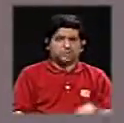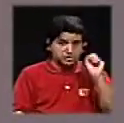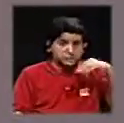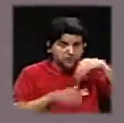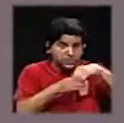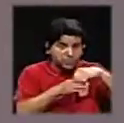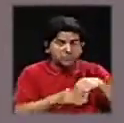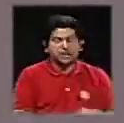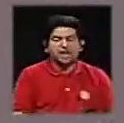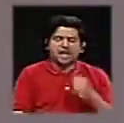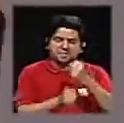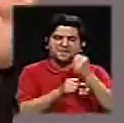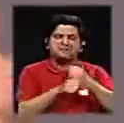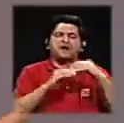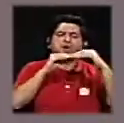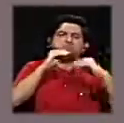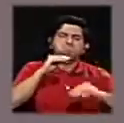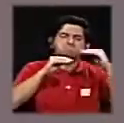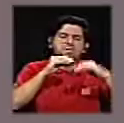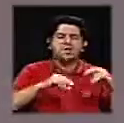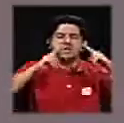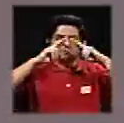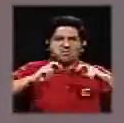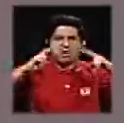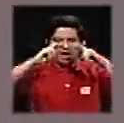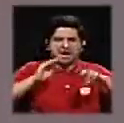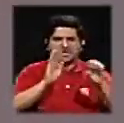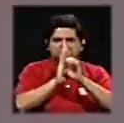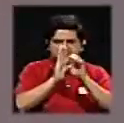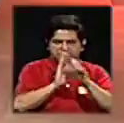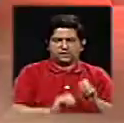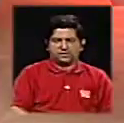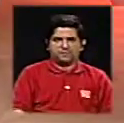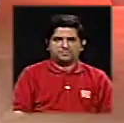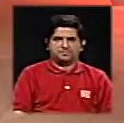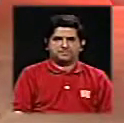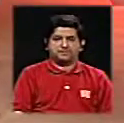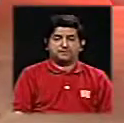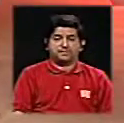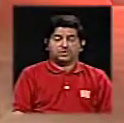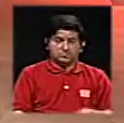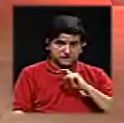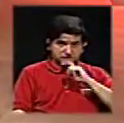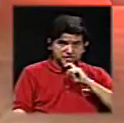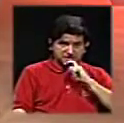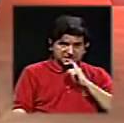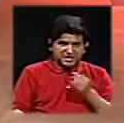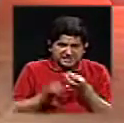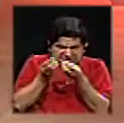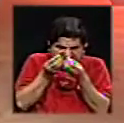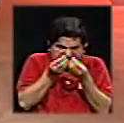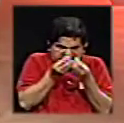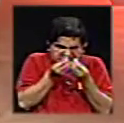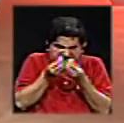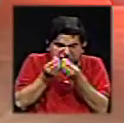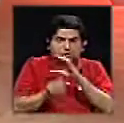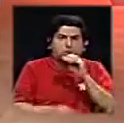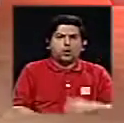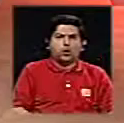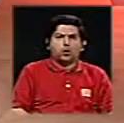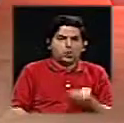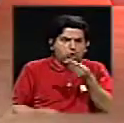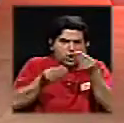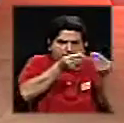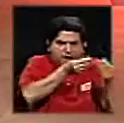Esas son obras mínimas respecto de analizar, por ejemplo, si el acero está uh-huh. corroído uh-huh. o si el relleno que hay